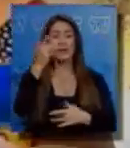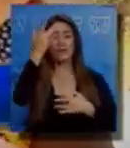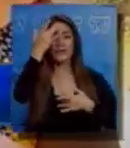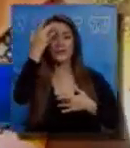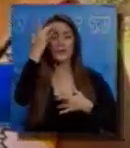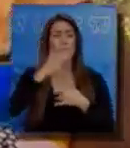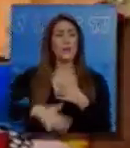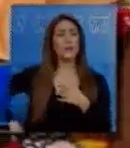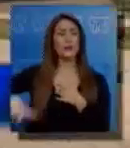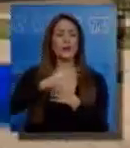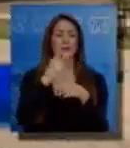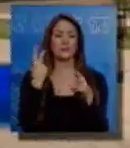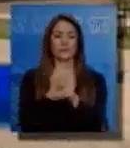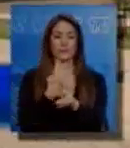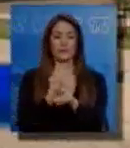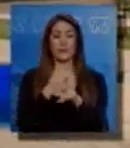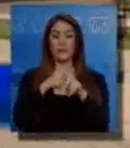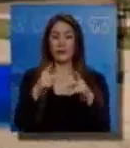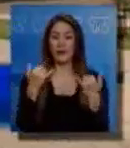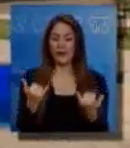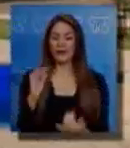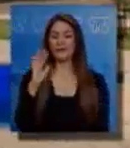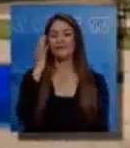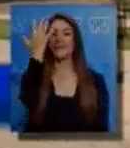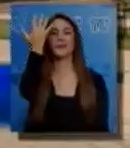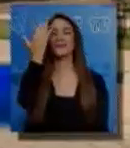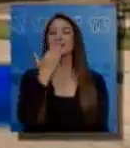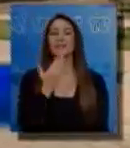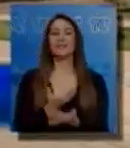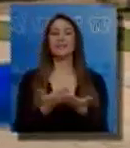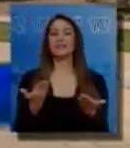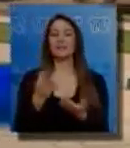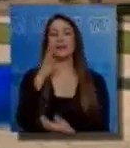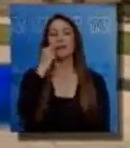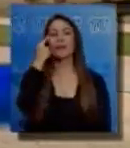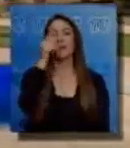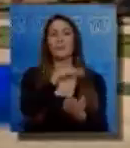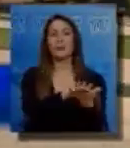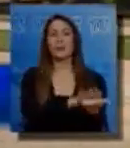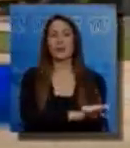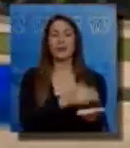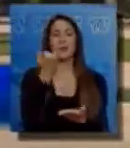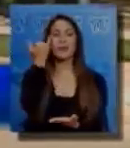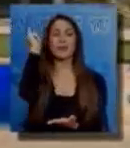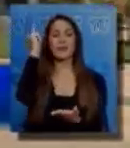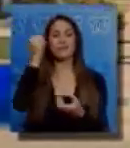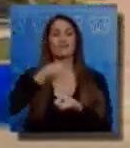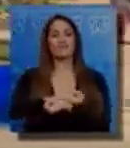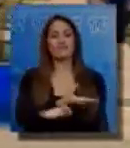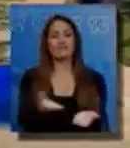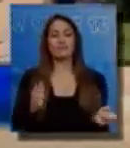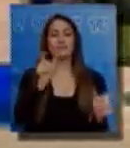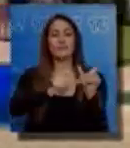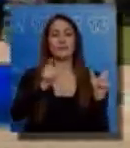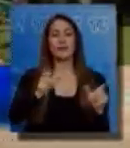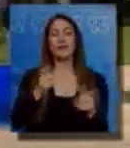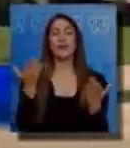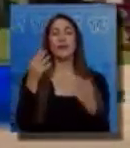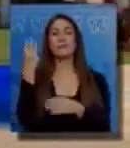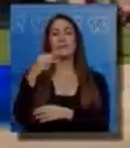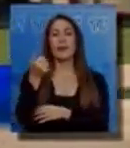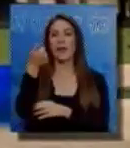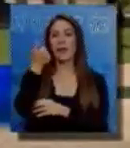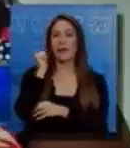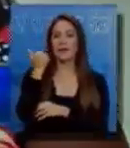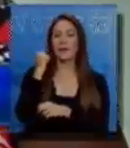vivienda que allí tenía. Pero su realidad cambió con un nuevo proyecto habitacional que el presidente de la República, Rafael Correa, entregó este miércoles en